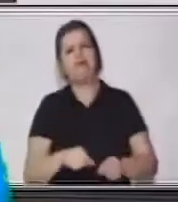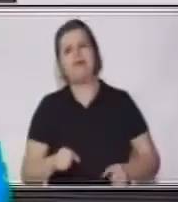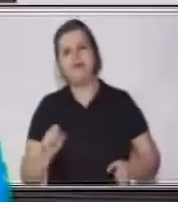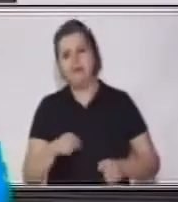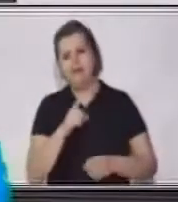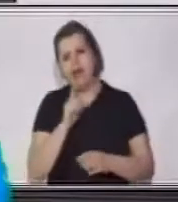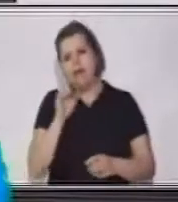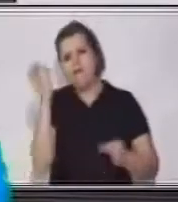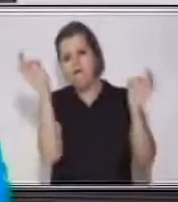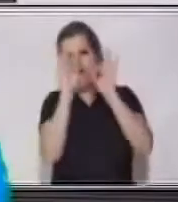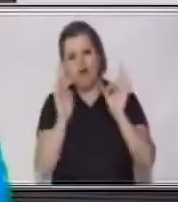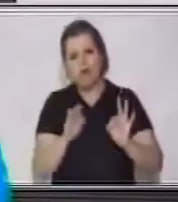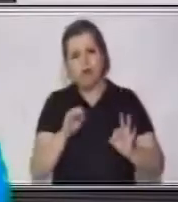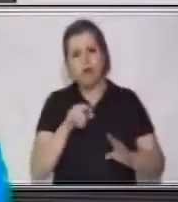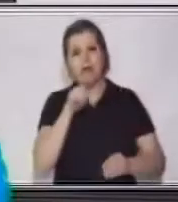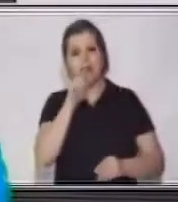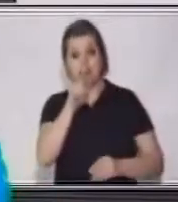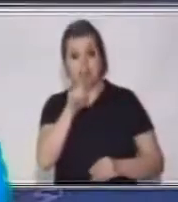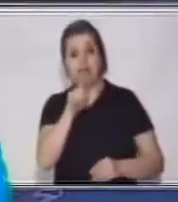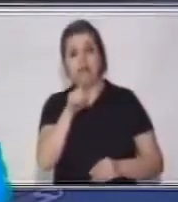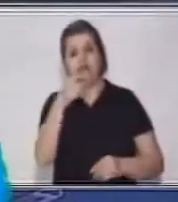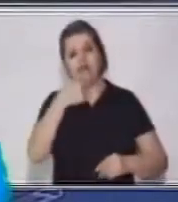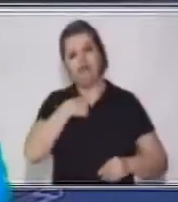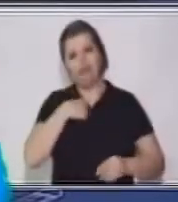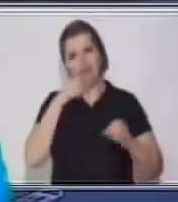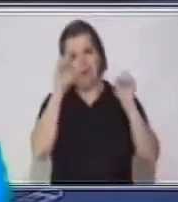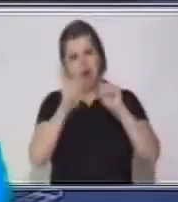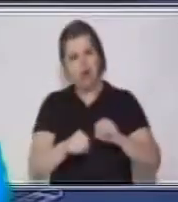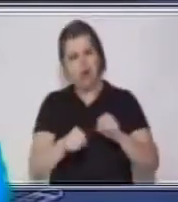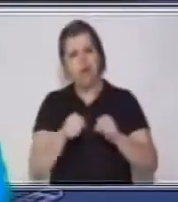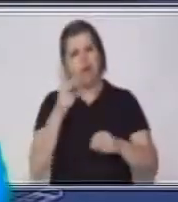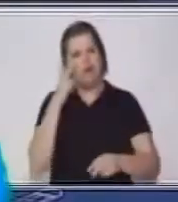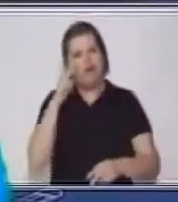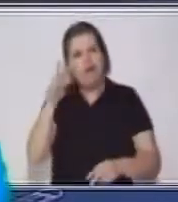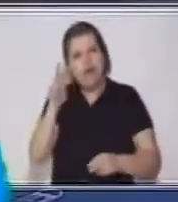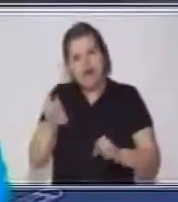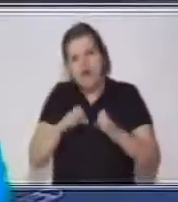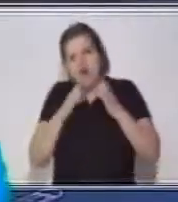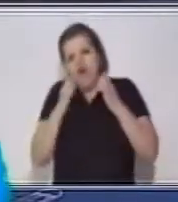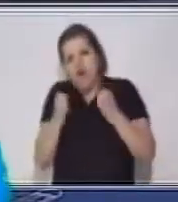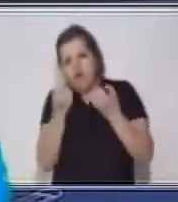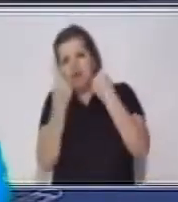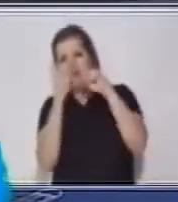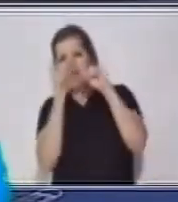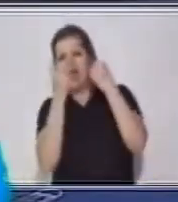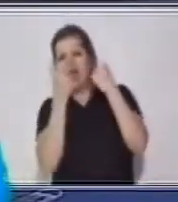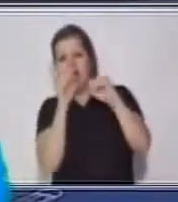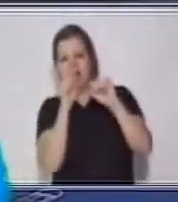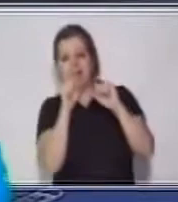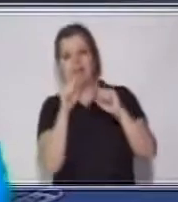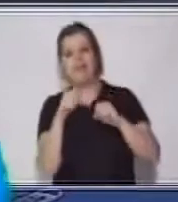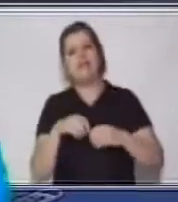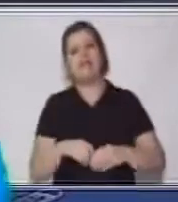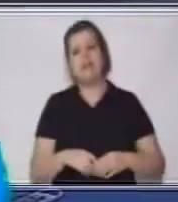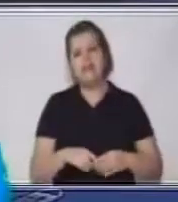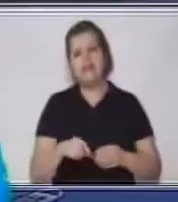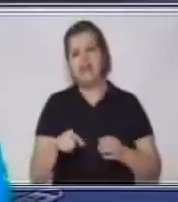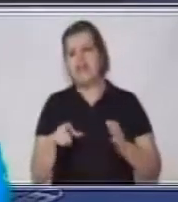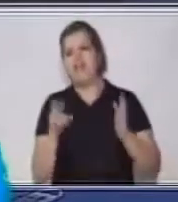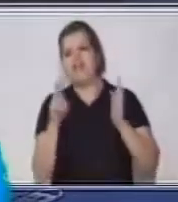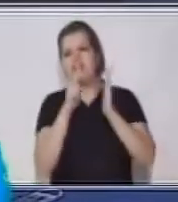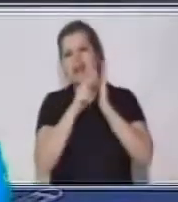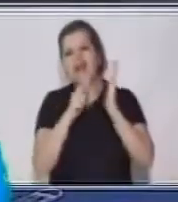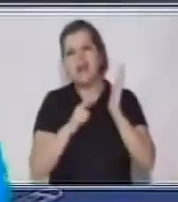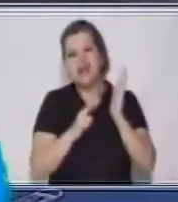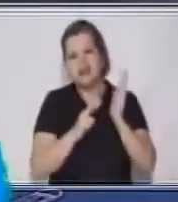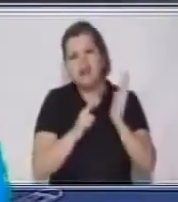vamos a poder estar identificando la estructura y las normas de la lengua. En este